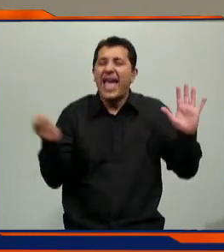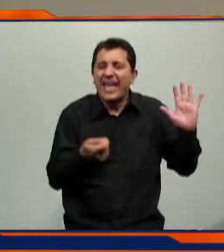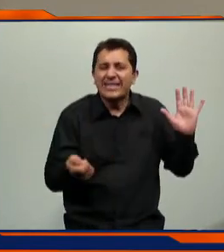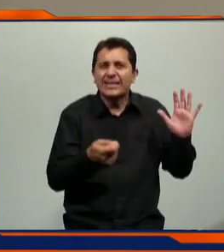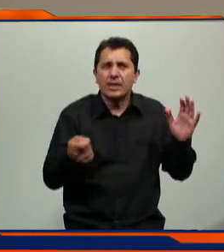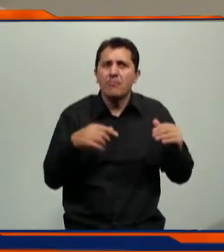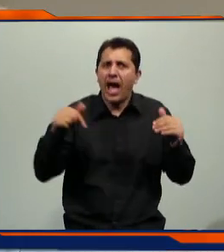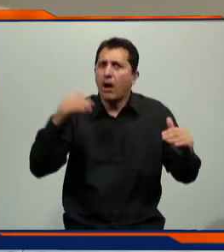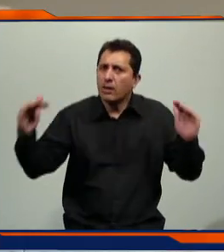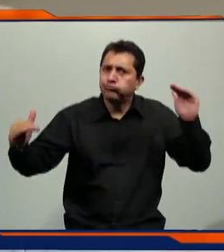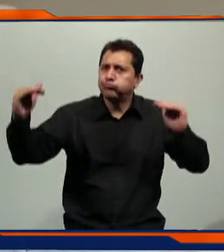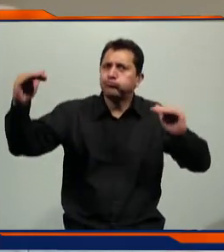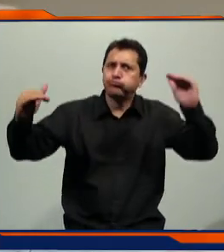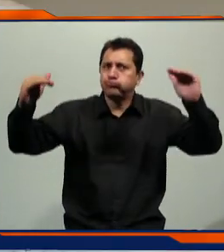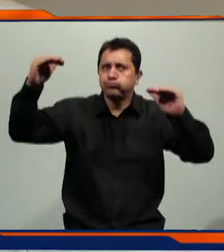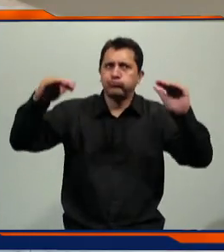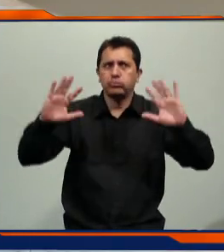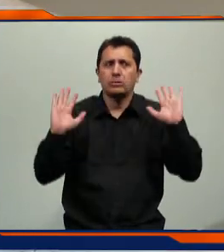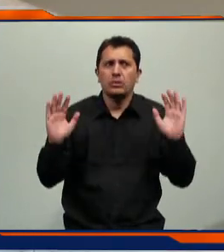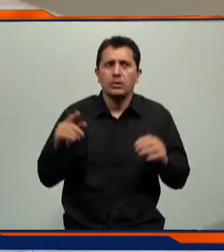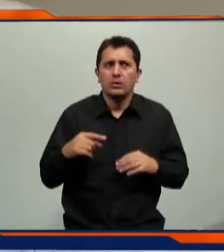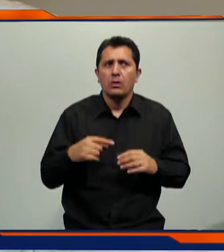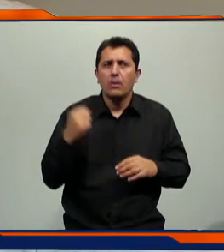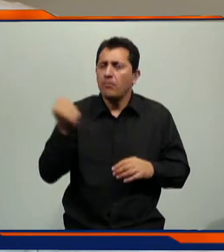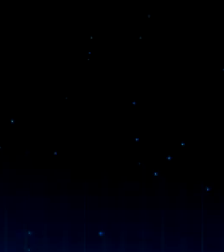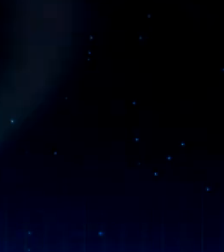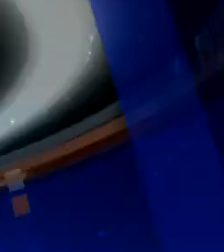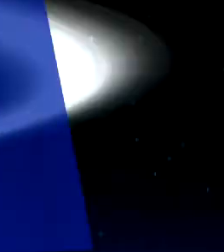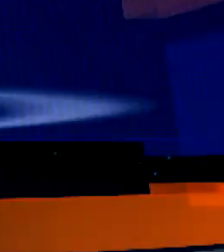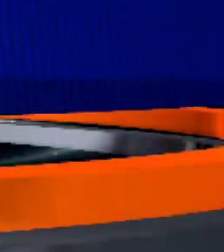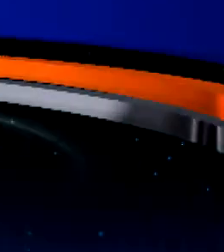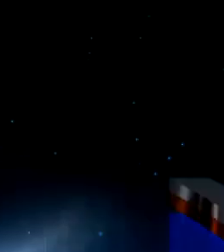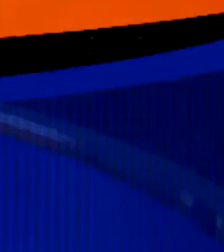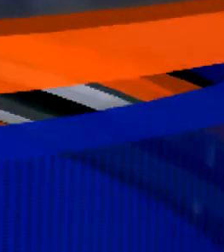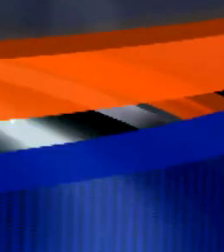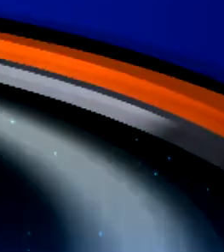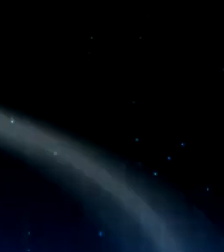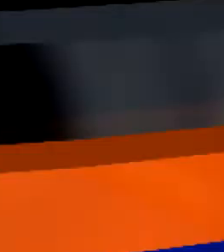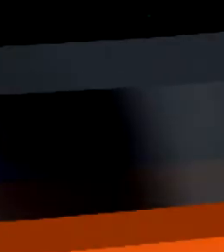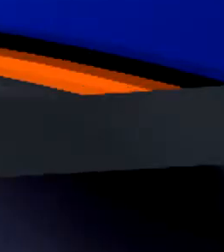están emparejándose bastante a nivel mundial y es un título muy importante.